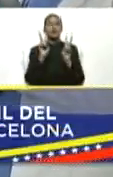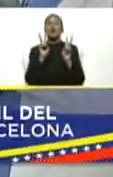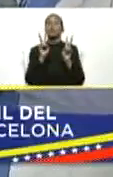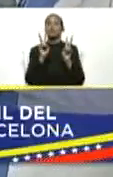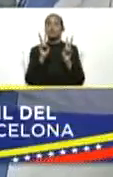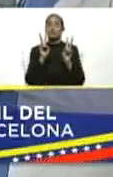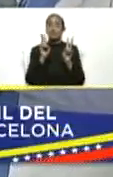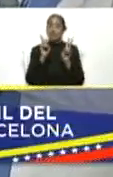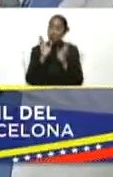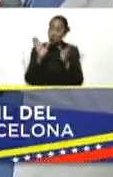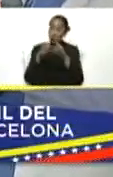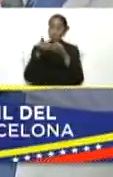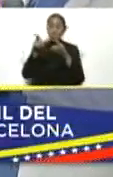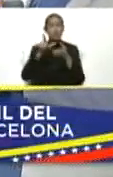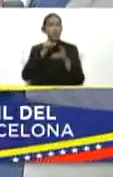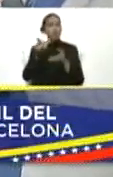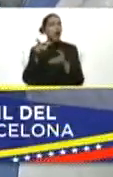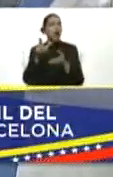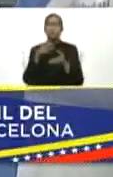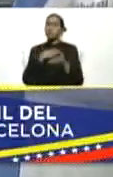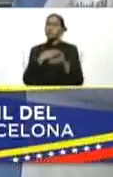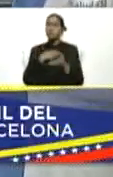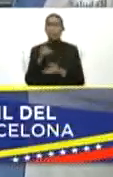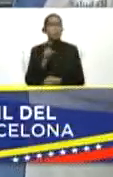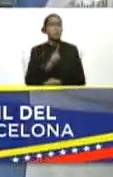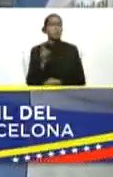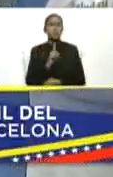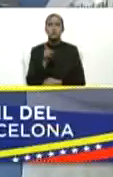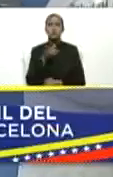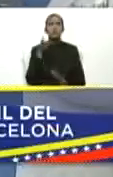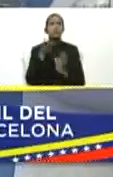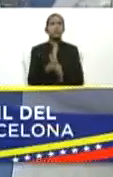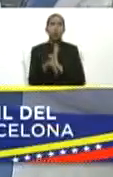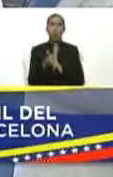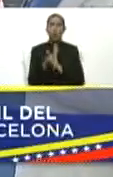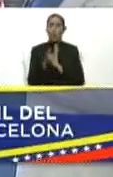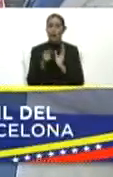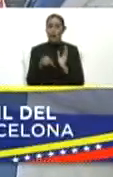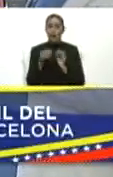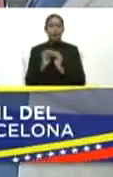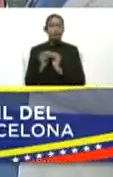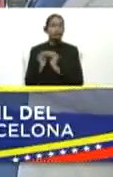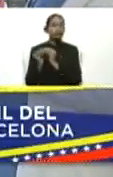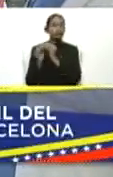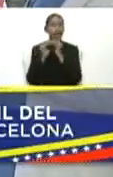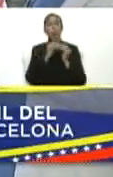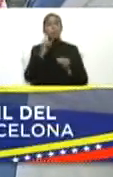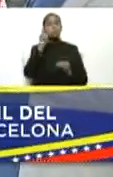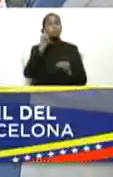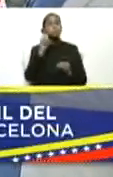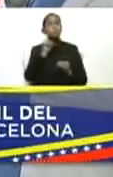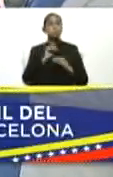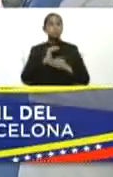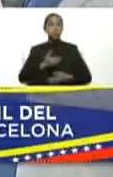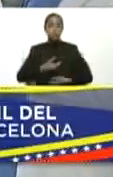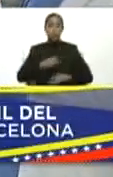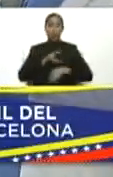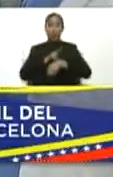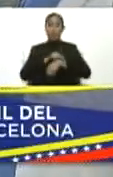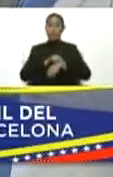pudo evitar que termináramos esta materno infantil, que trajéramos estos